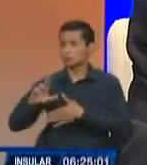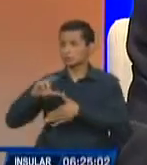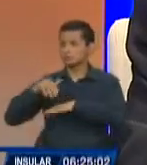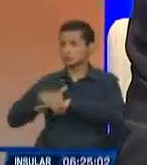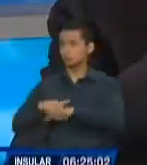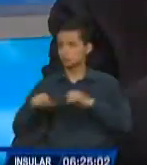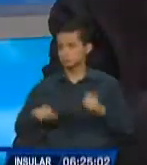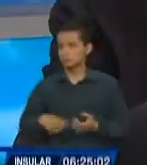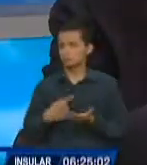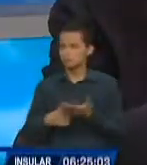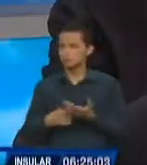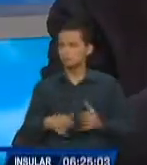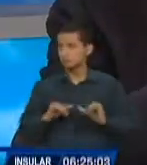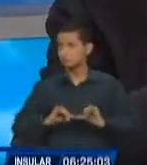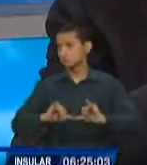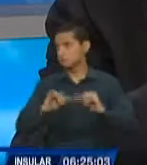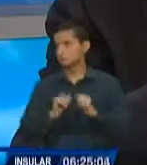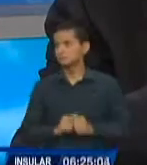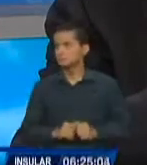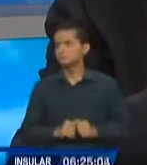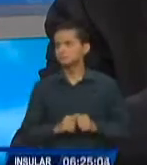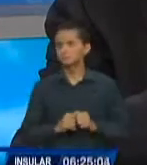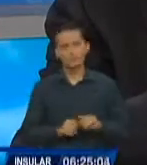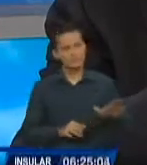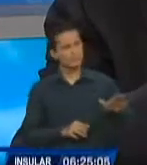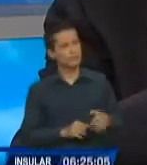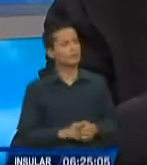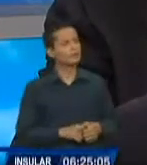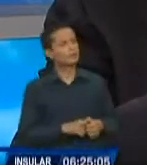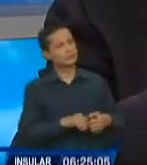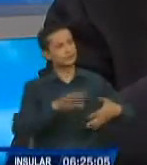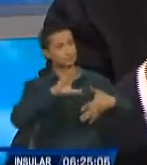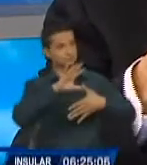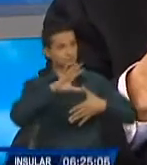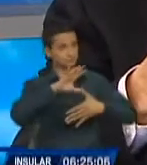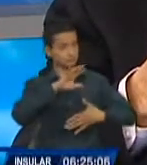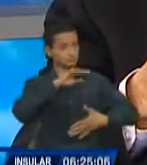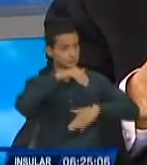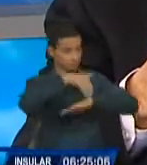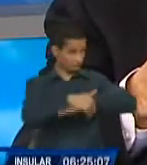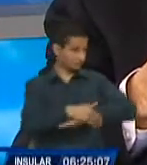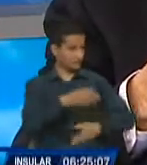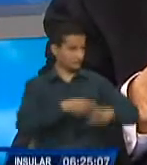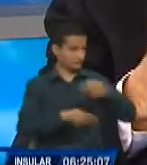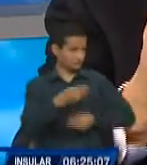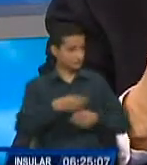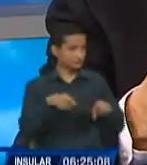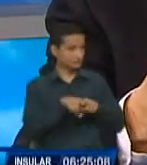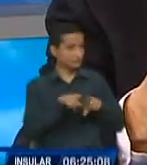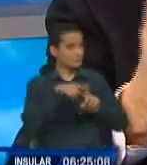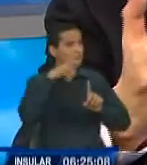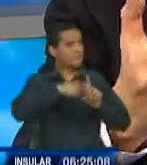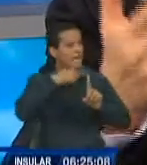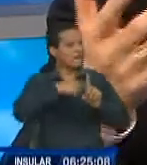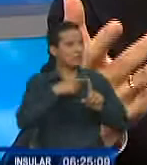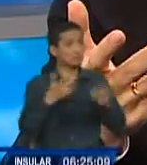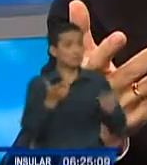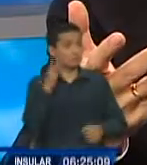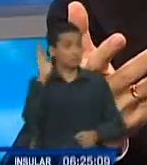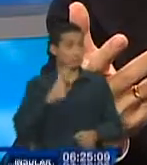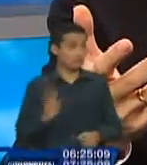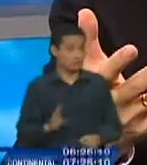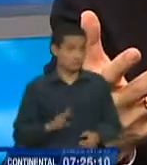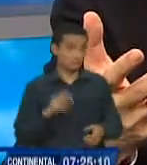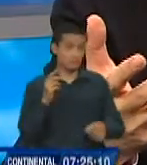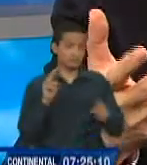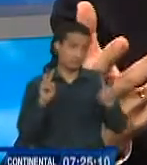analizando. Y en lo relativo a Mercosur, señor ministro, considerando que en Mercosur hay un monstruo como Brasil, monstruo en el buen sentido de